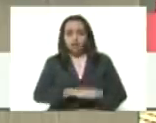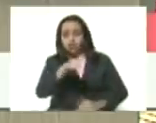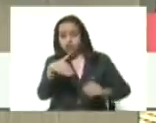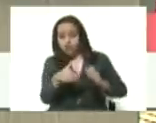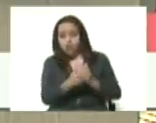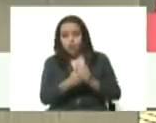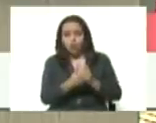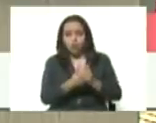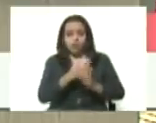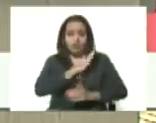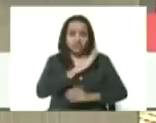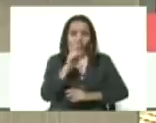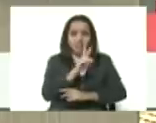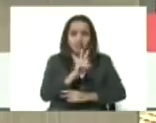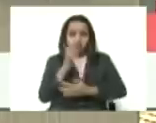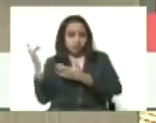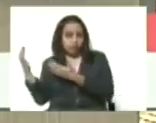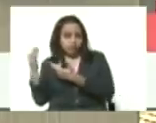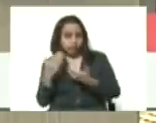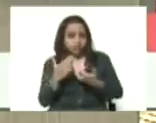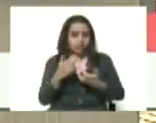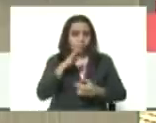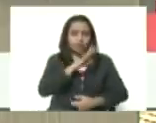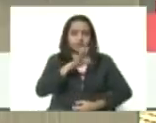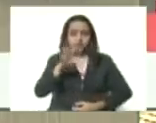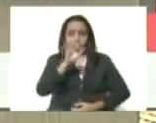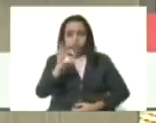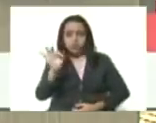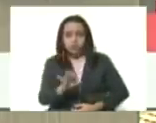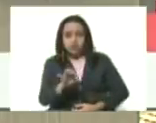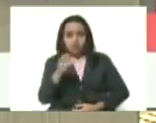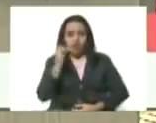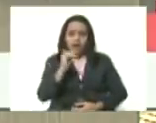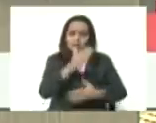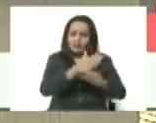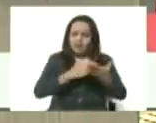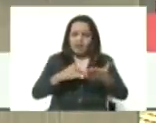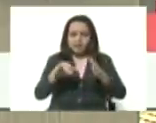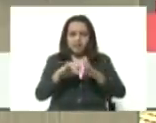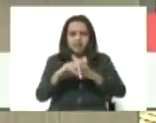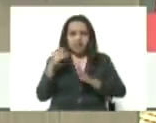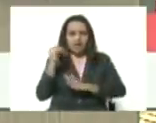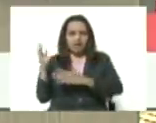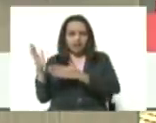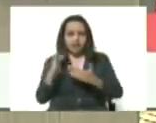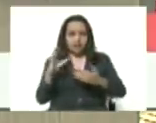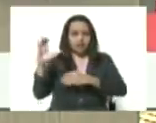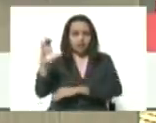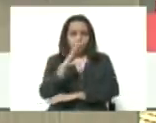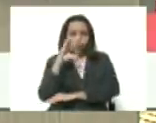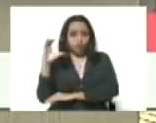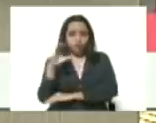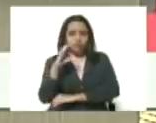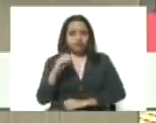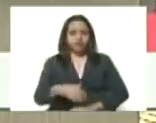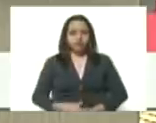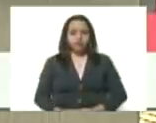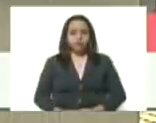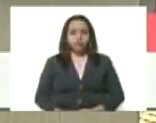totales que tiene Venezuela, el 45%, casi la mitad, son casos